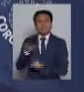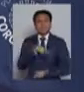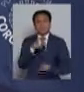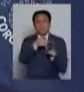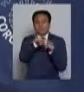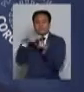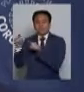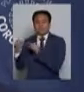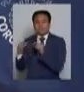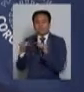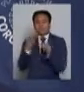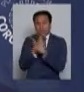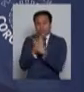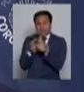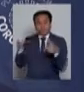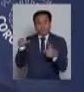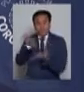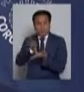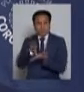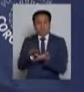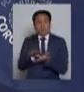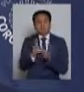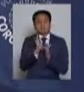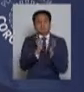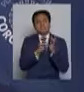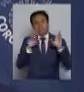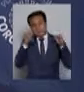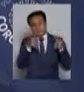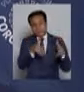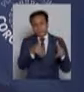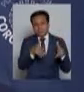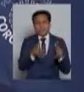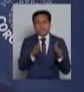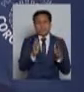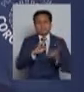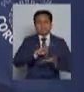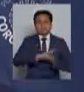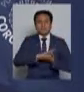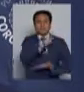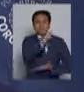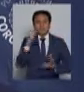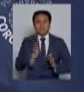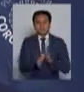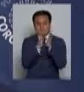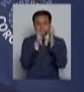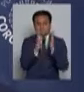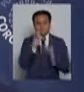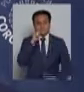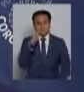iglesias que hay en el país, cristianas en este caso, por la celebración de Semana Santa, para que